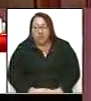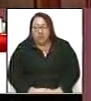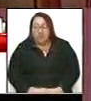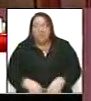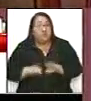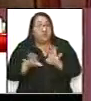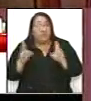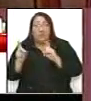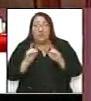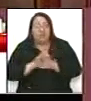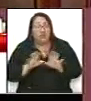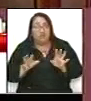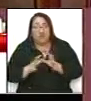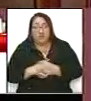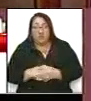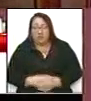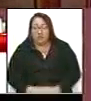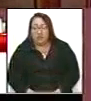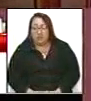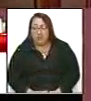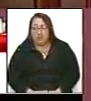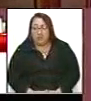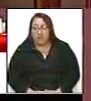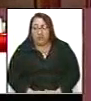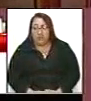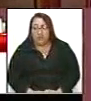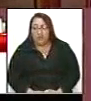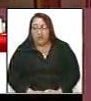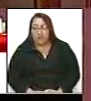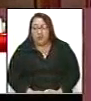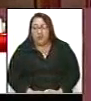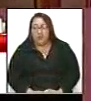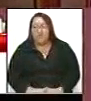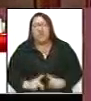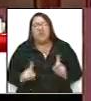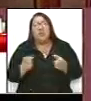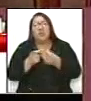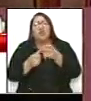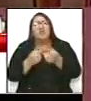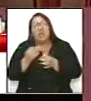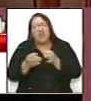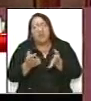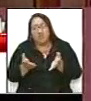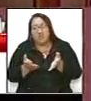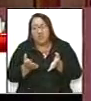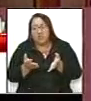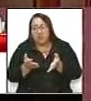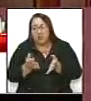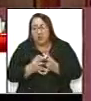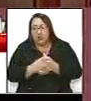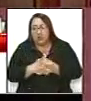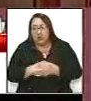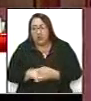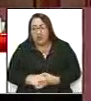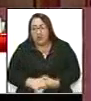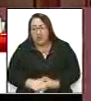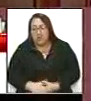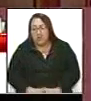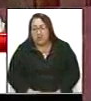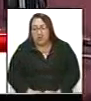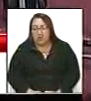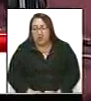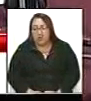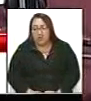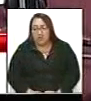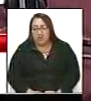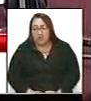tenemos debate, congresista Becerril. Pero congresista, ya usted ya presentó posición. Ha hablado de la bancada, ha hablado de la presidenta de la